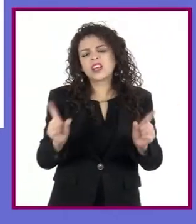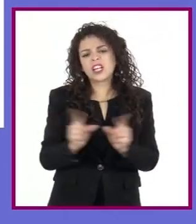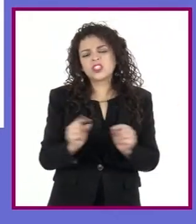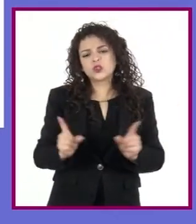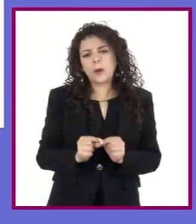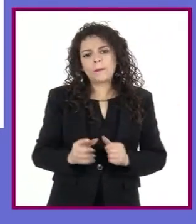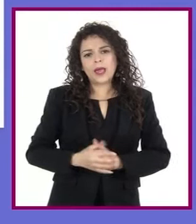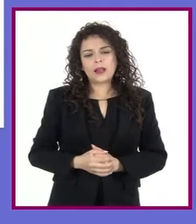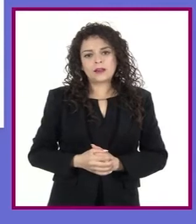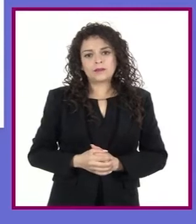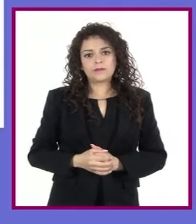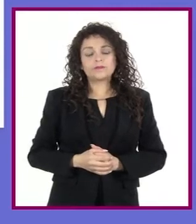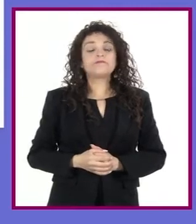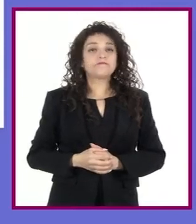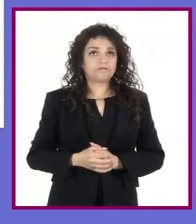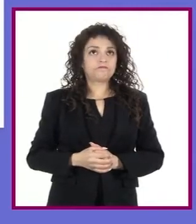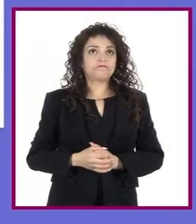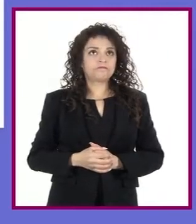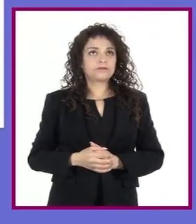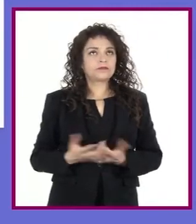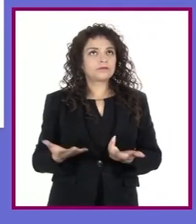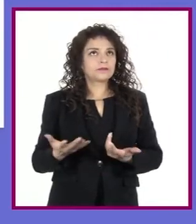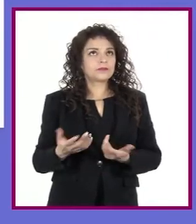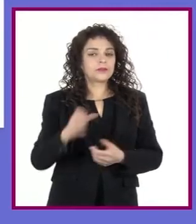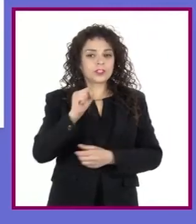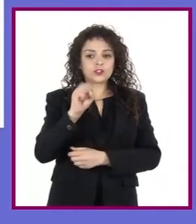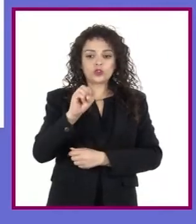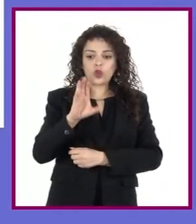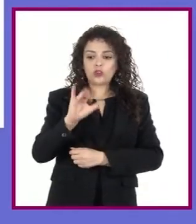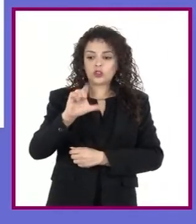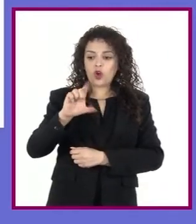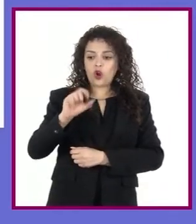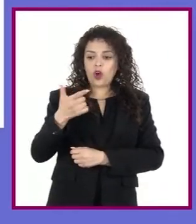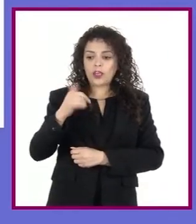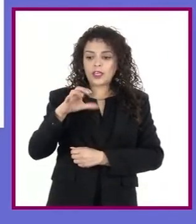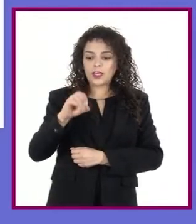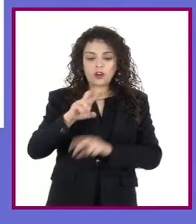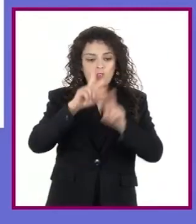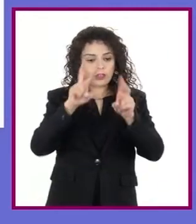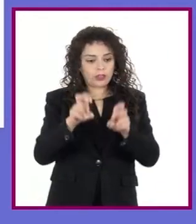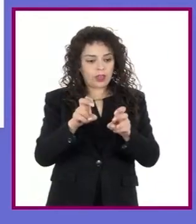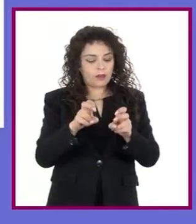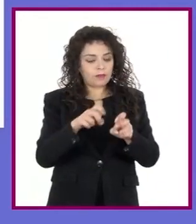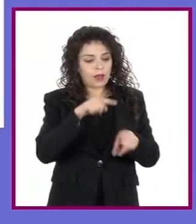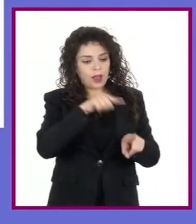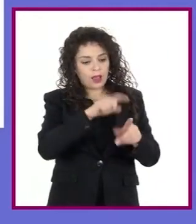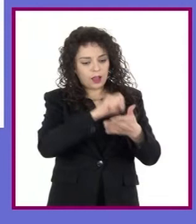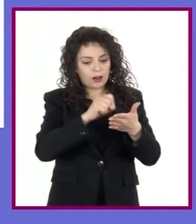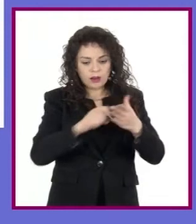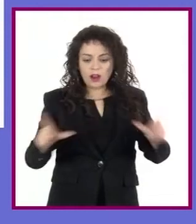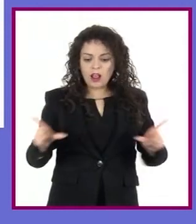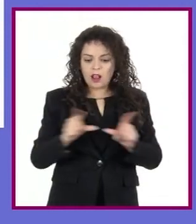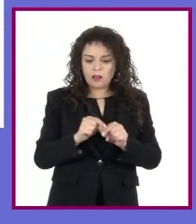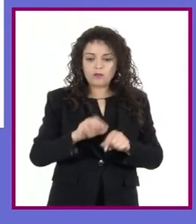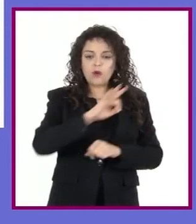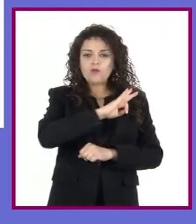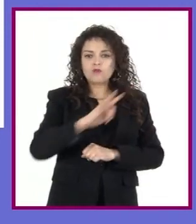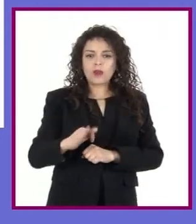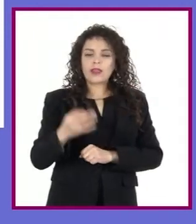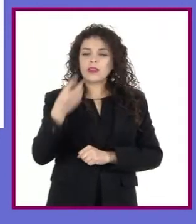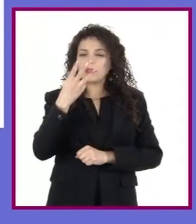El abordaje sociológico de un resumen se puede entender de tres formas diferentes. Una respecto